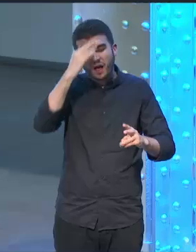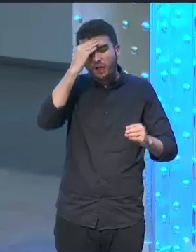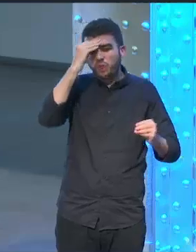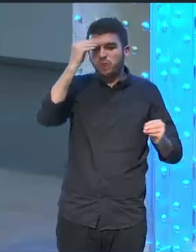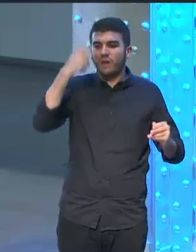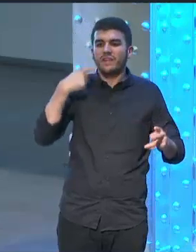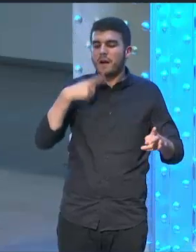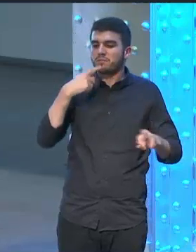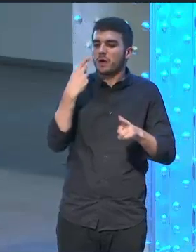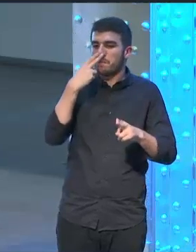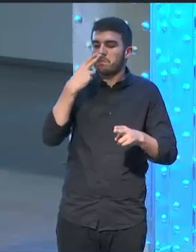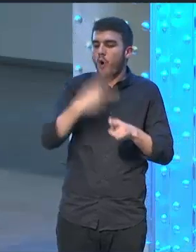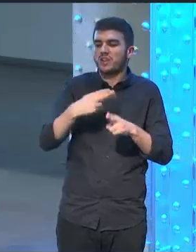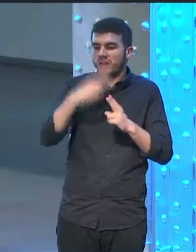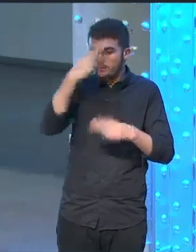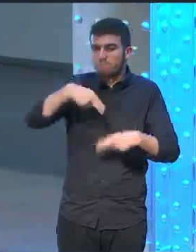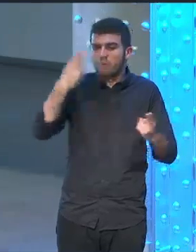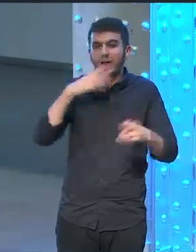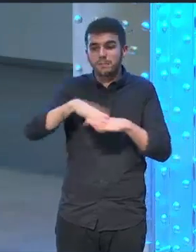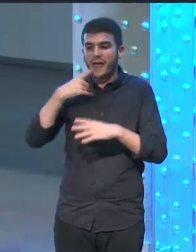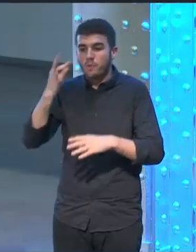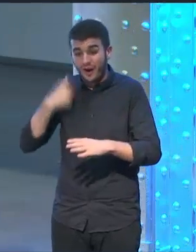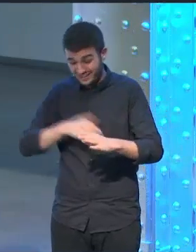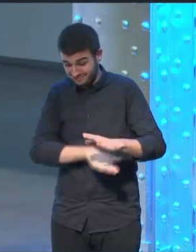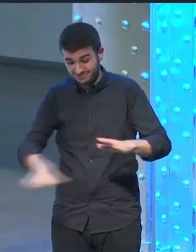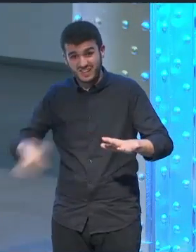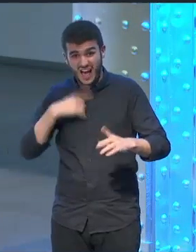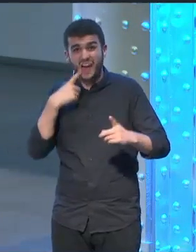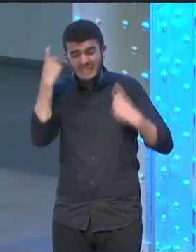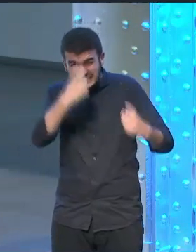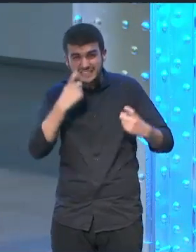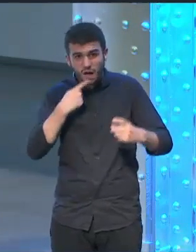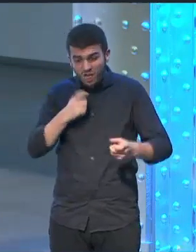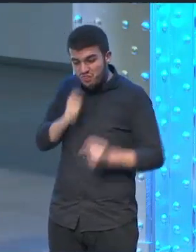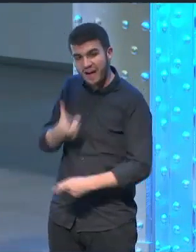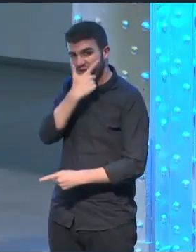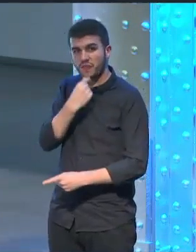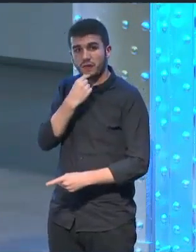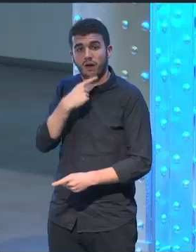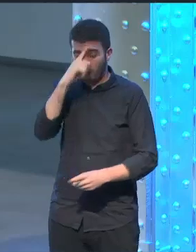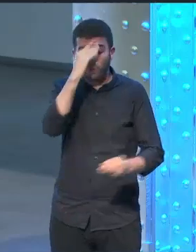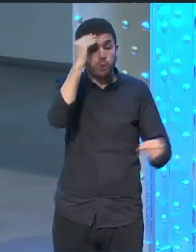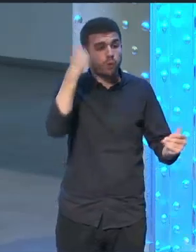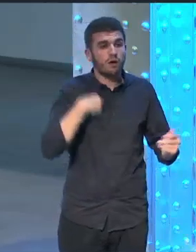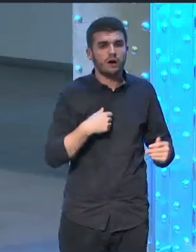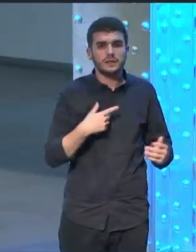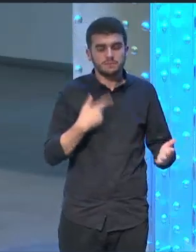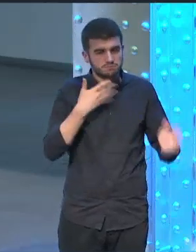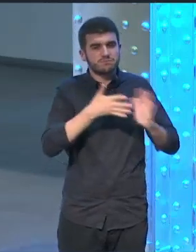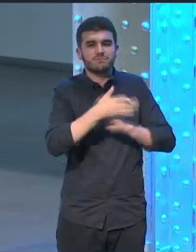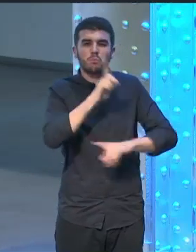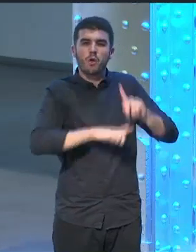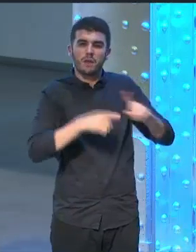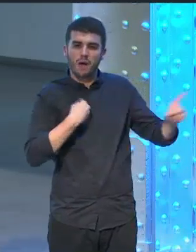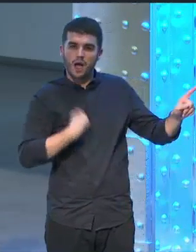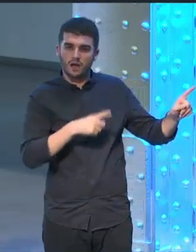políticas públicas que ayuden a las mujeres que están abajo. Y este es el verdadero problema. Si cuando